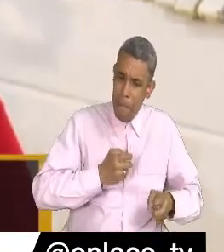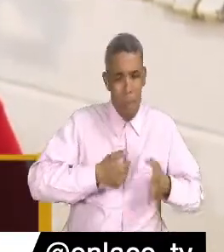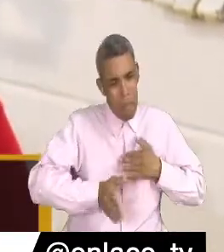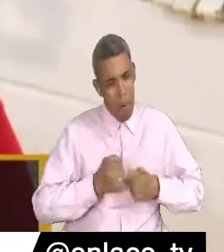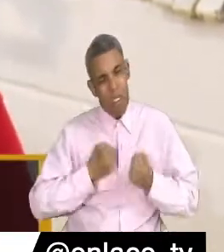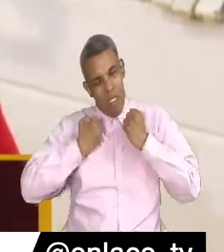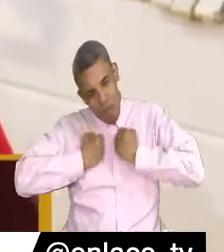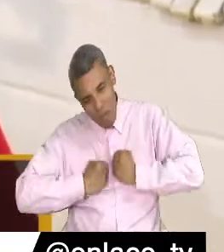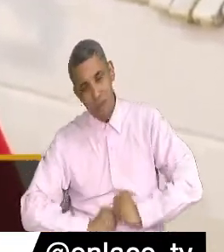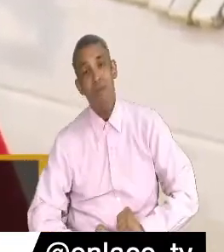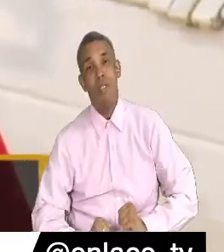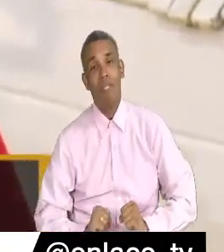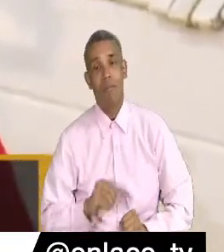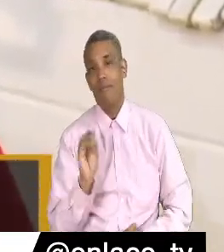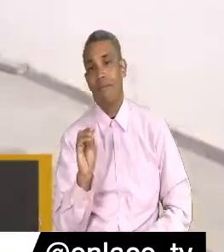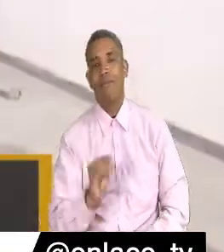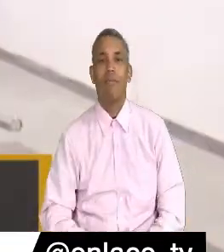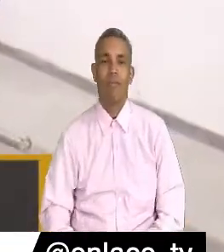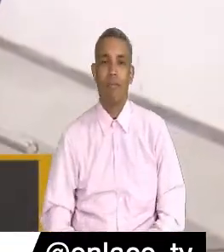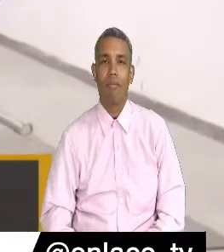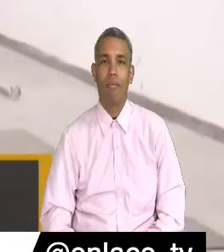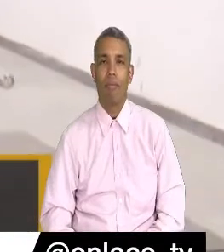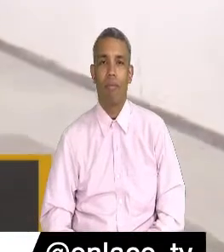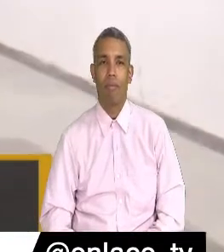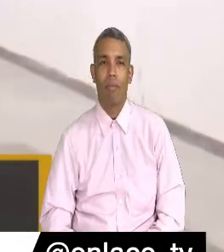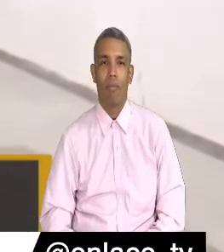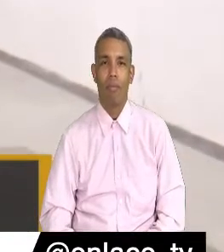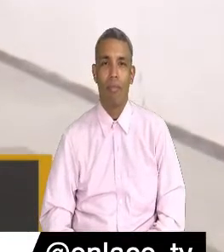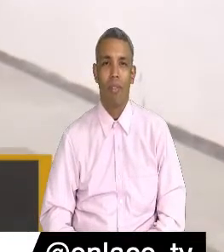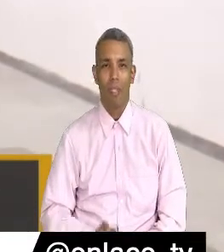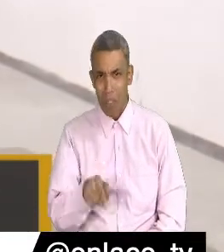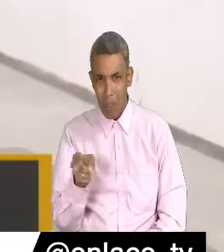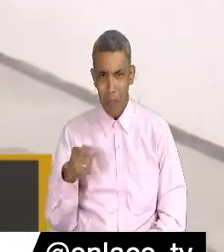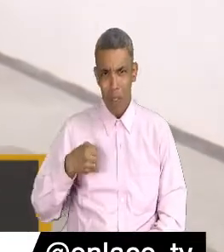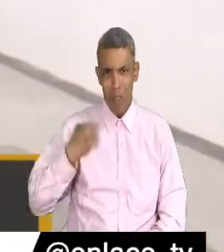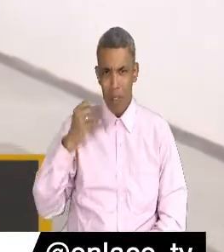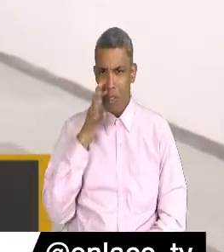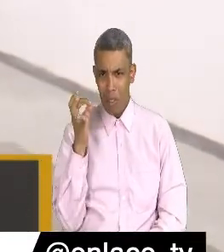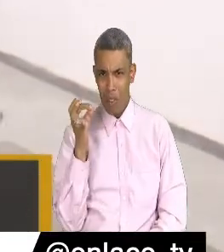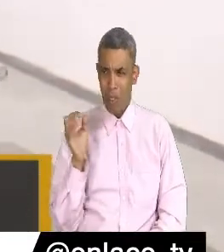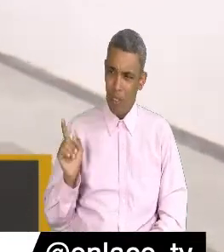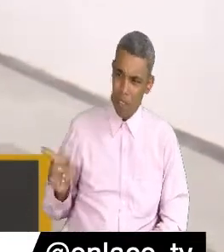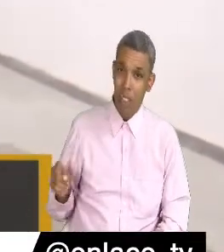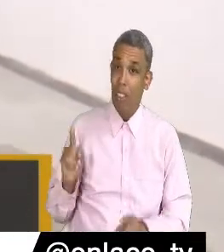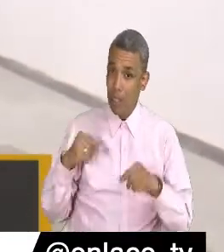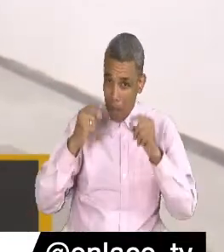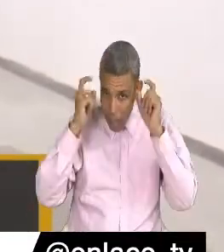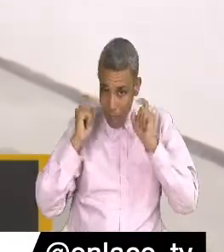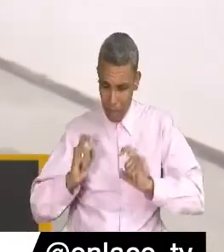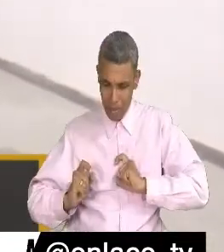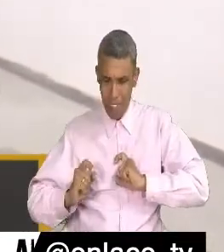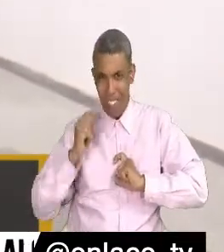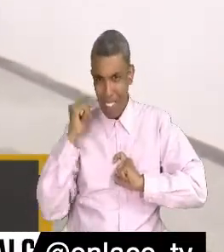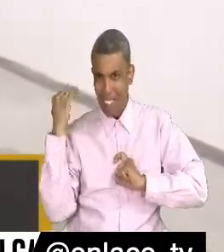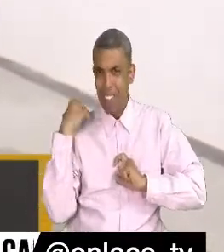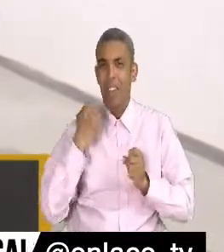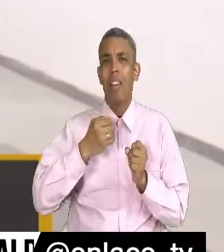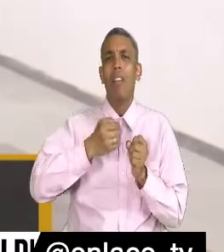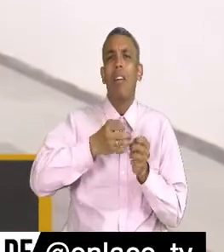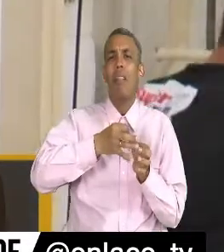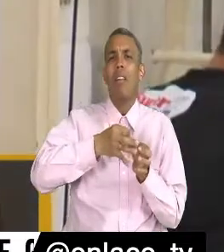que queremos hacer. Lo propio hace el joven Daniel Alexander Palencia, ganador de varias medallas en Paipa que lo ubican entre los mejores del